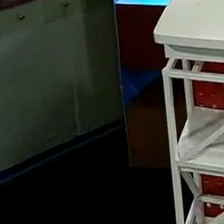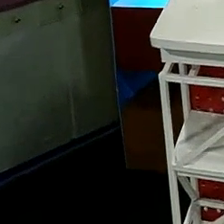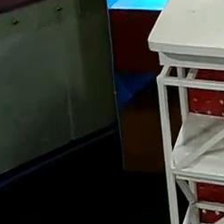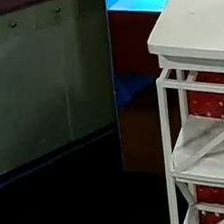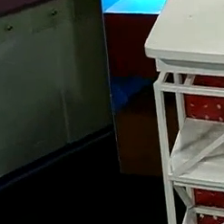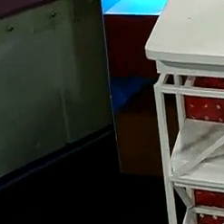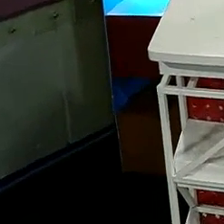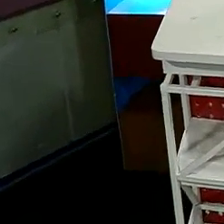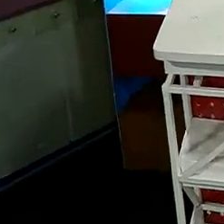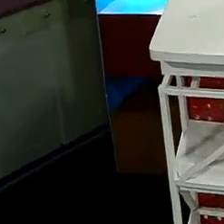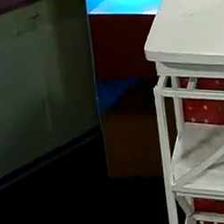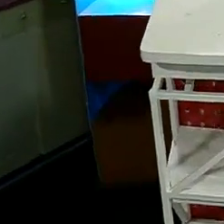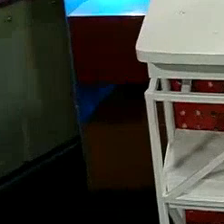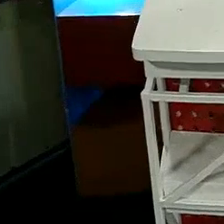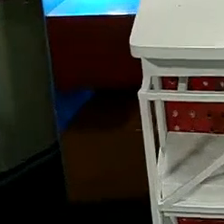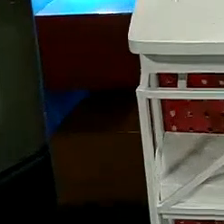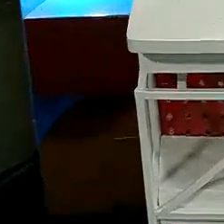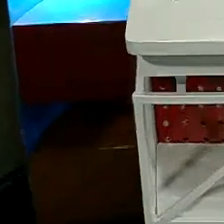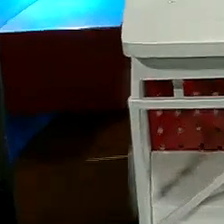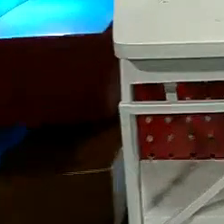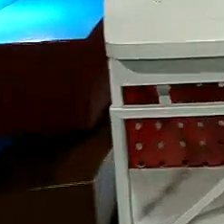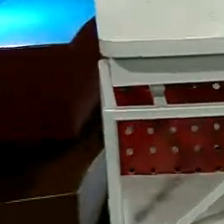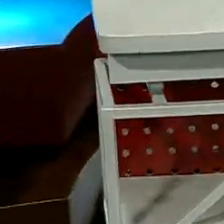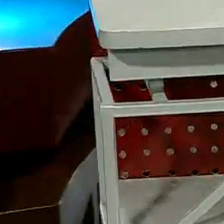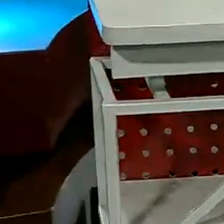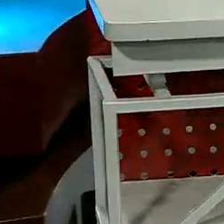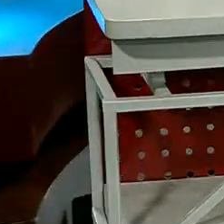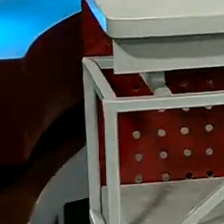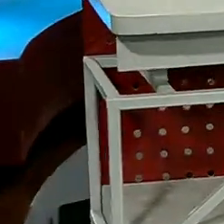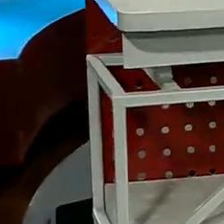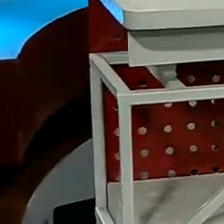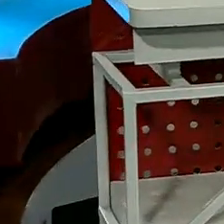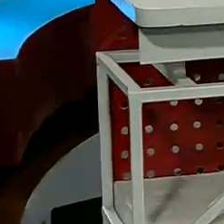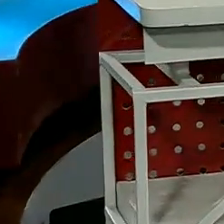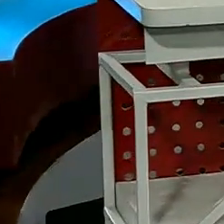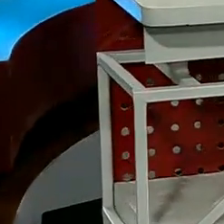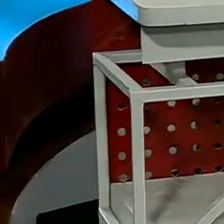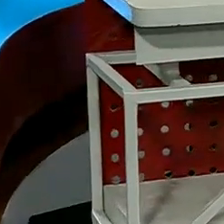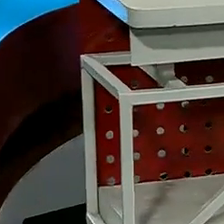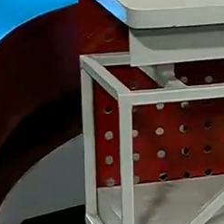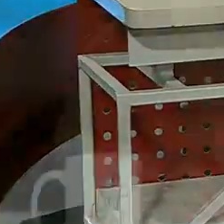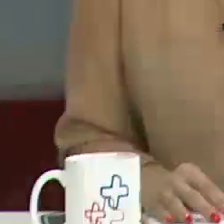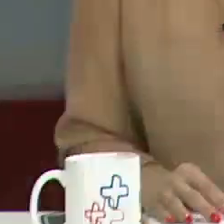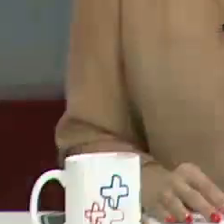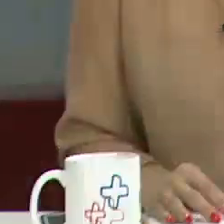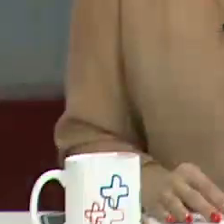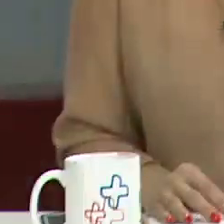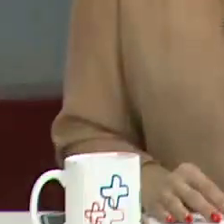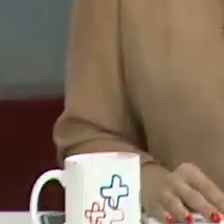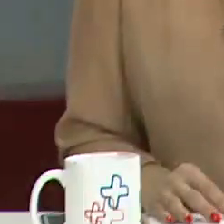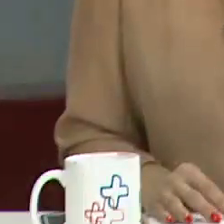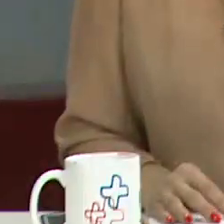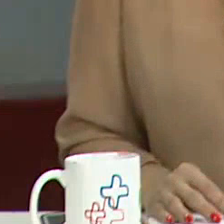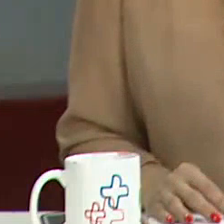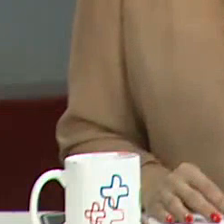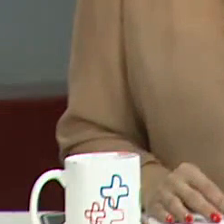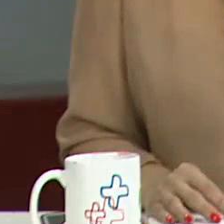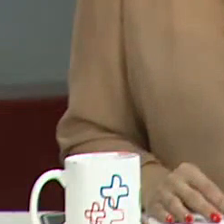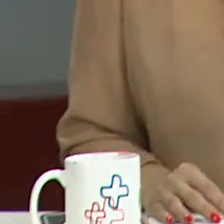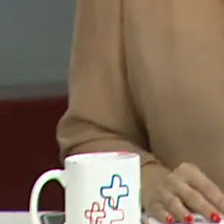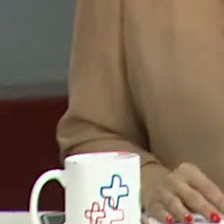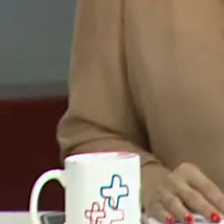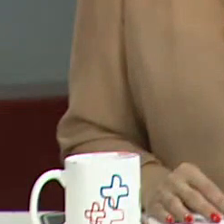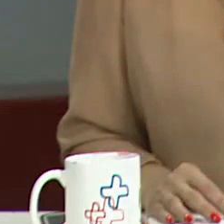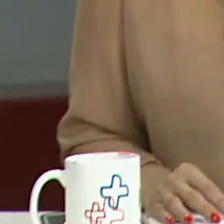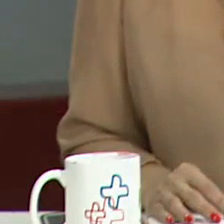De vuelta con más información, el presidente de la República, Rafael Correa, inauguró el proyecto hidroeléctrico Sopladora, considerado como el